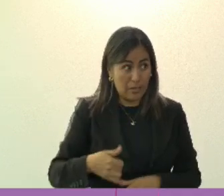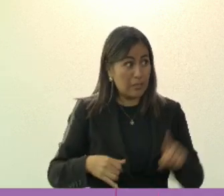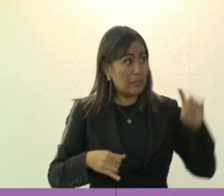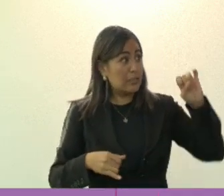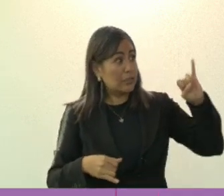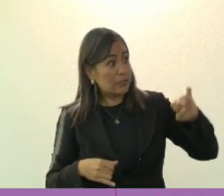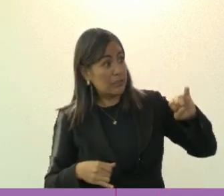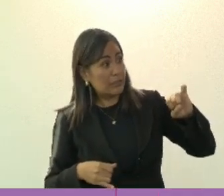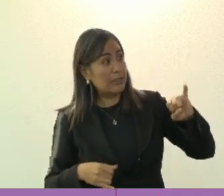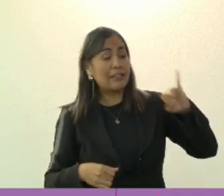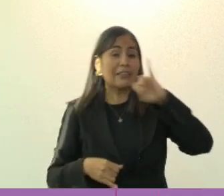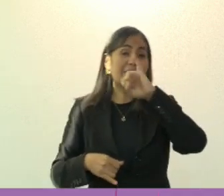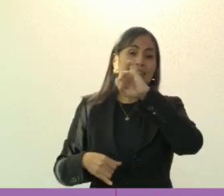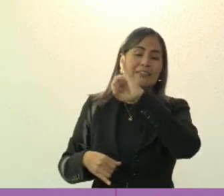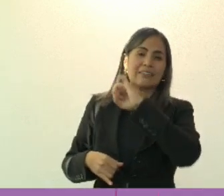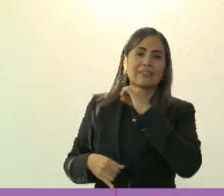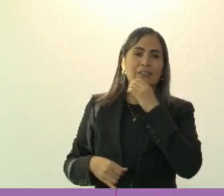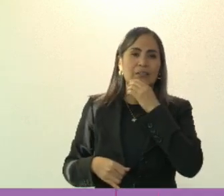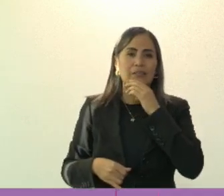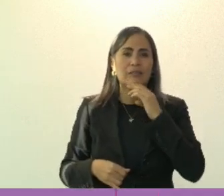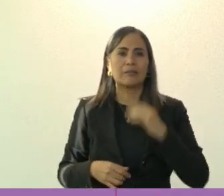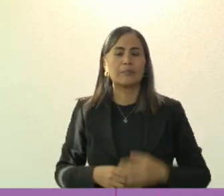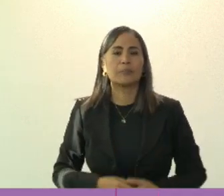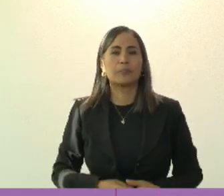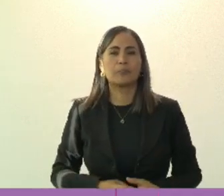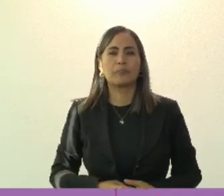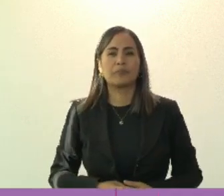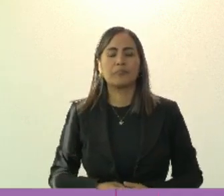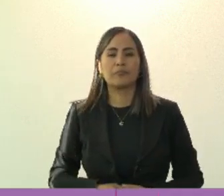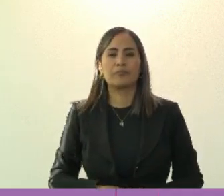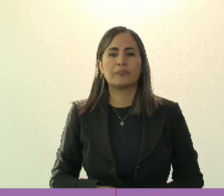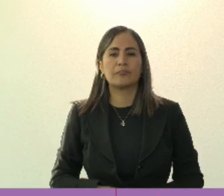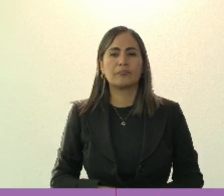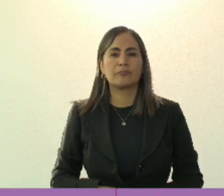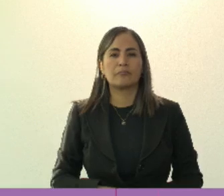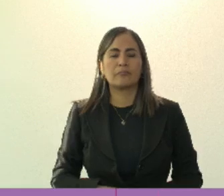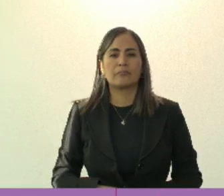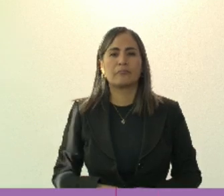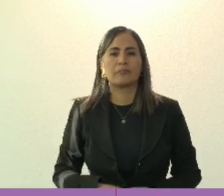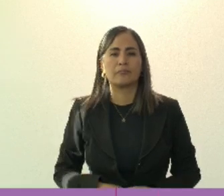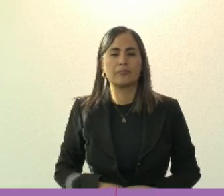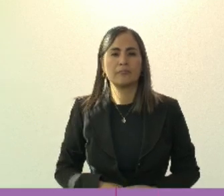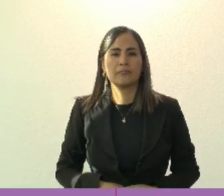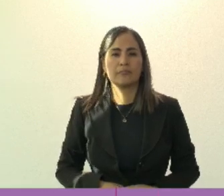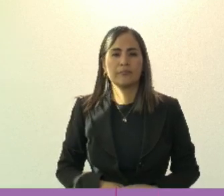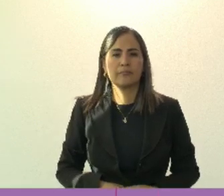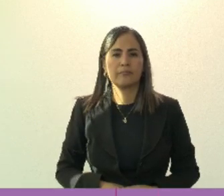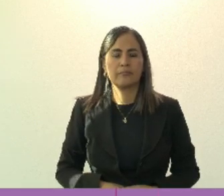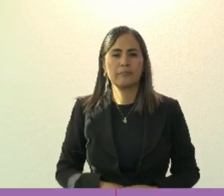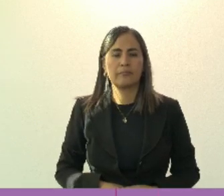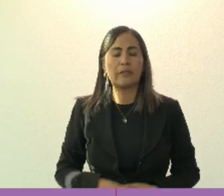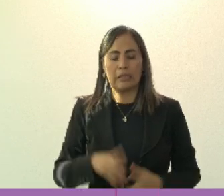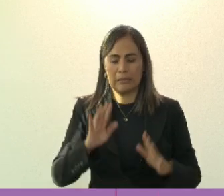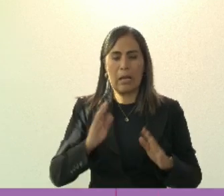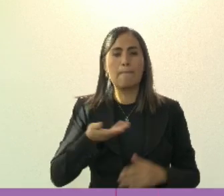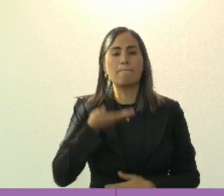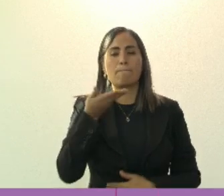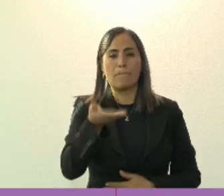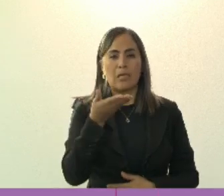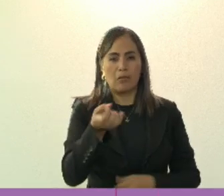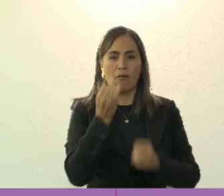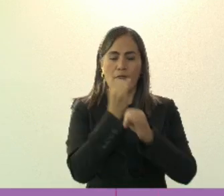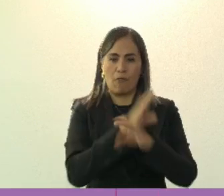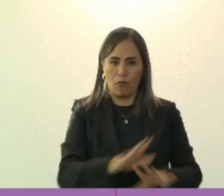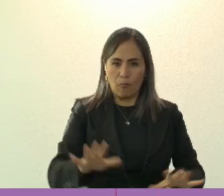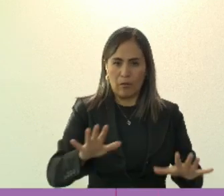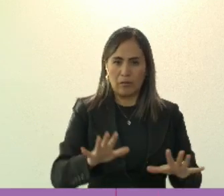Ok. Entonces, bueno, qué bueno, no están aquí. No, hombre, es un charco. Se entregó la información, mucho